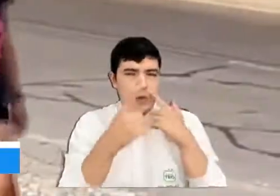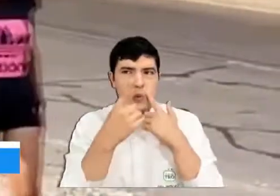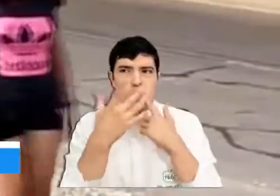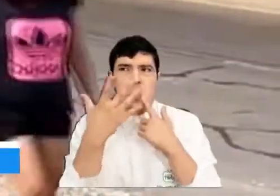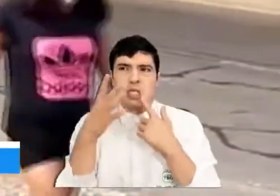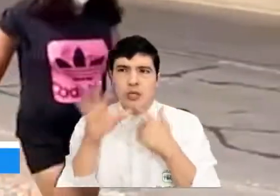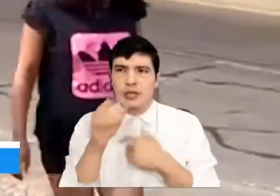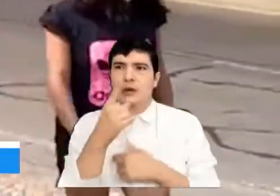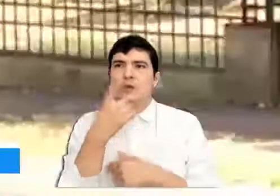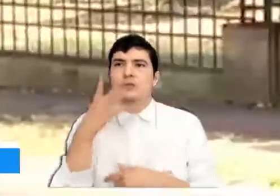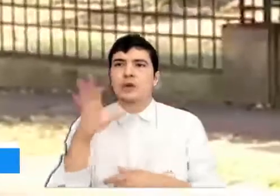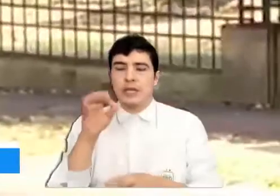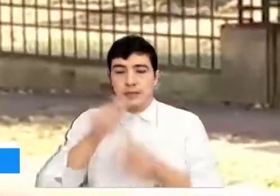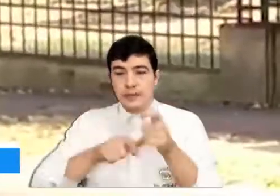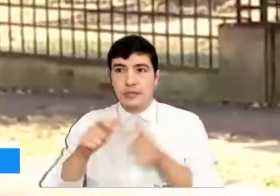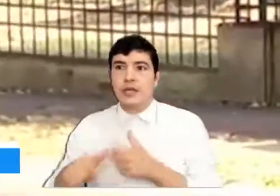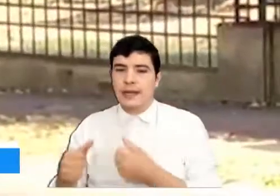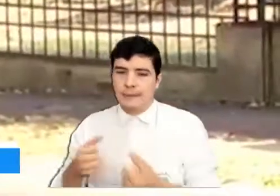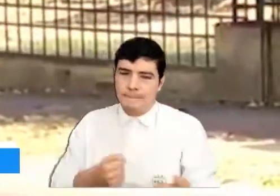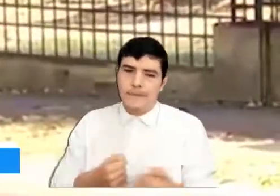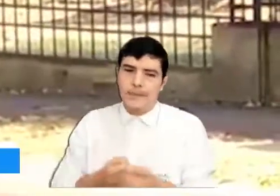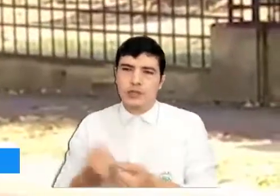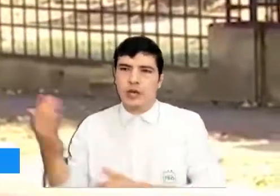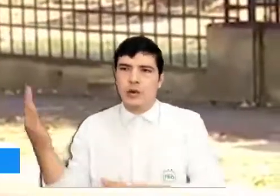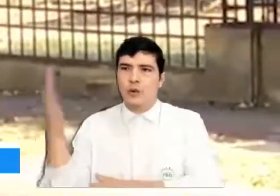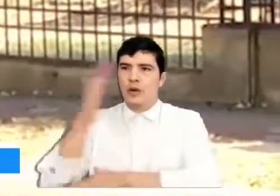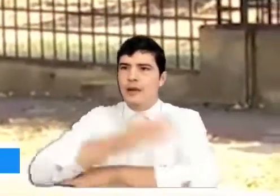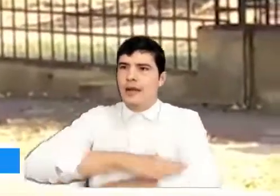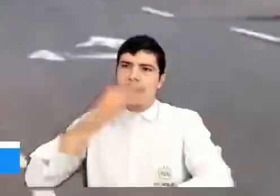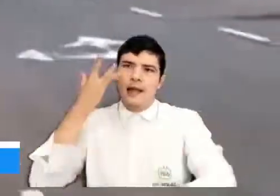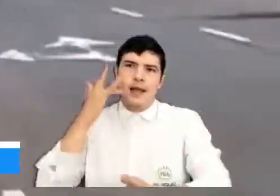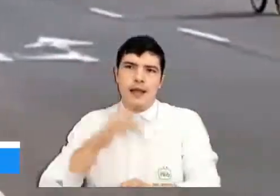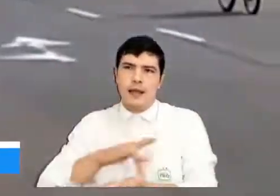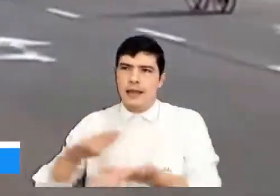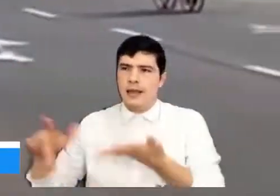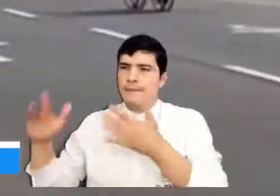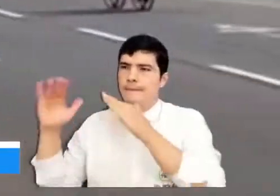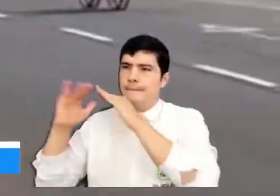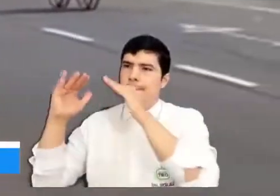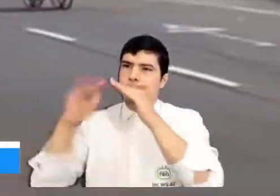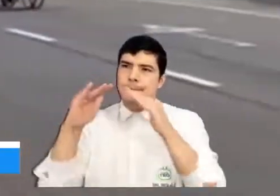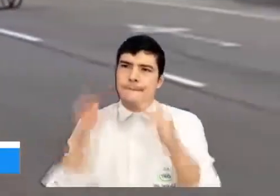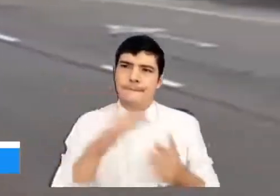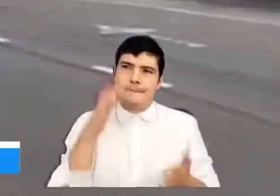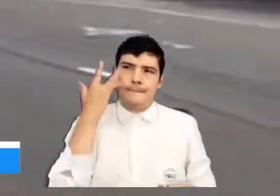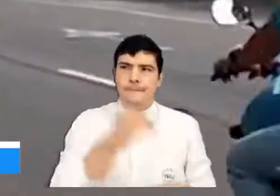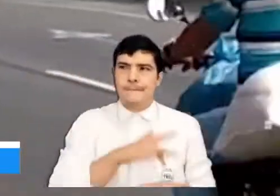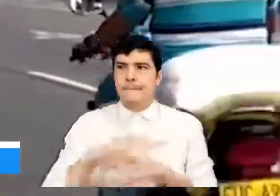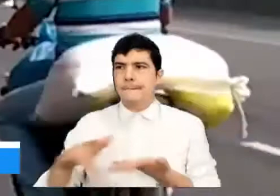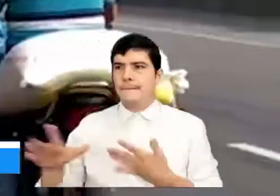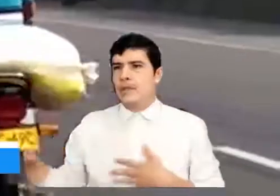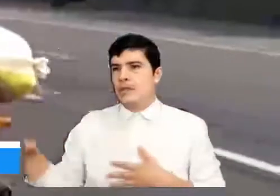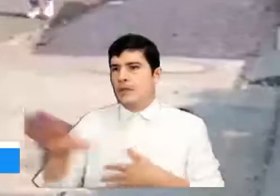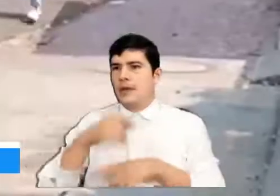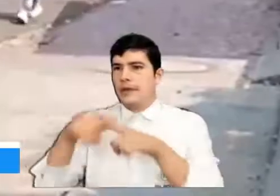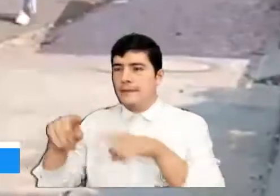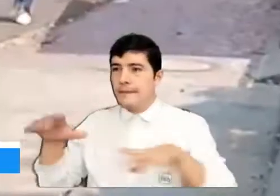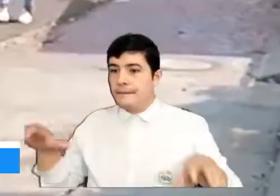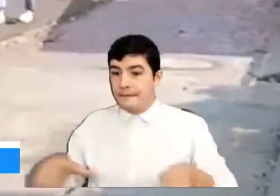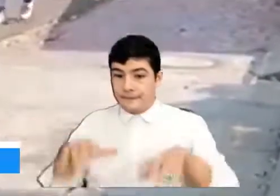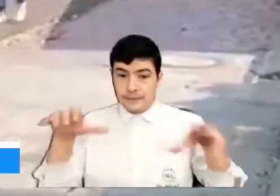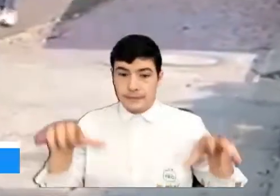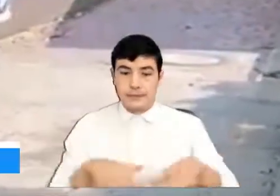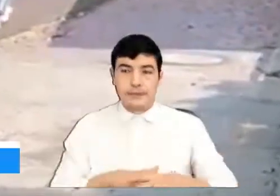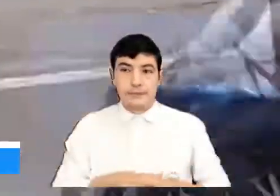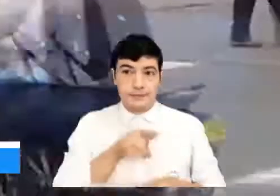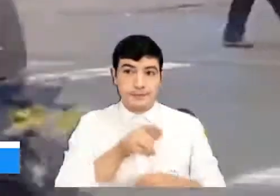zona, que es paso obligado para miles de venezolanos que retornan a su país, es la preocupación de muchos de los propietarios en el sector, que ven cómo